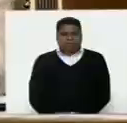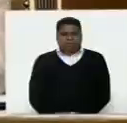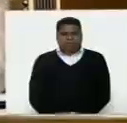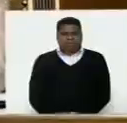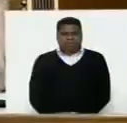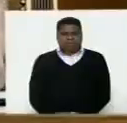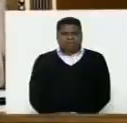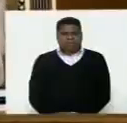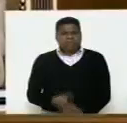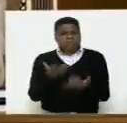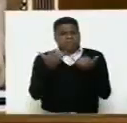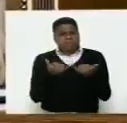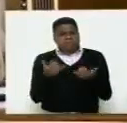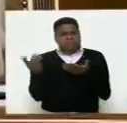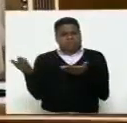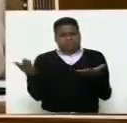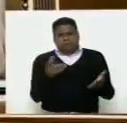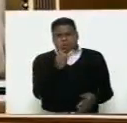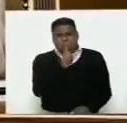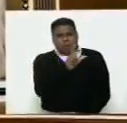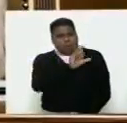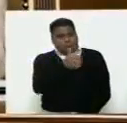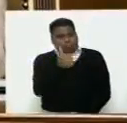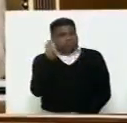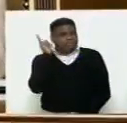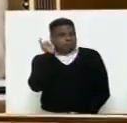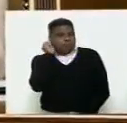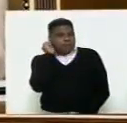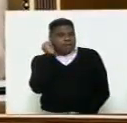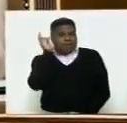Del Plan Parto Humanizado.